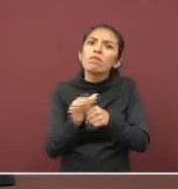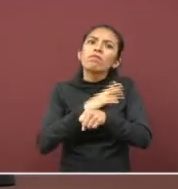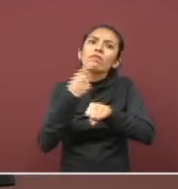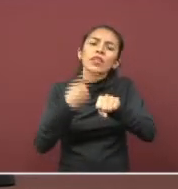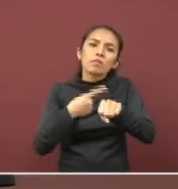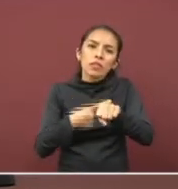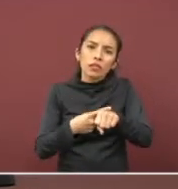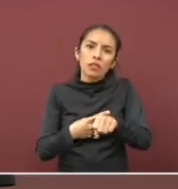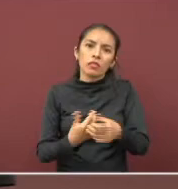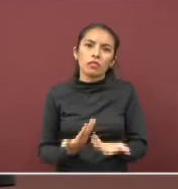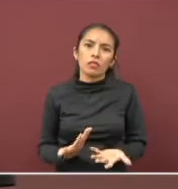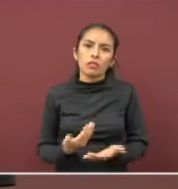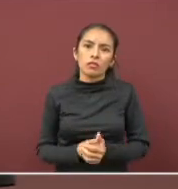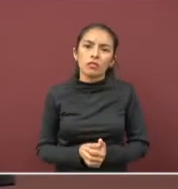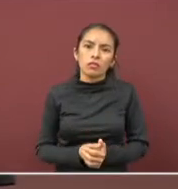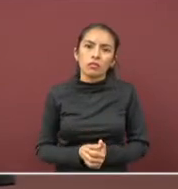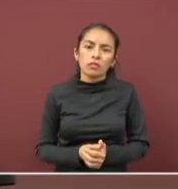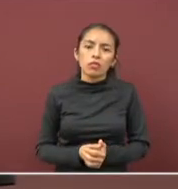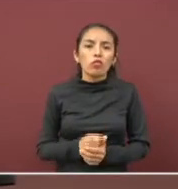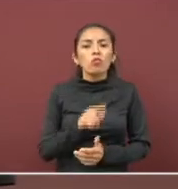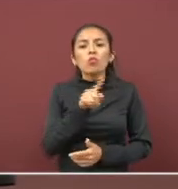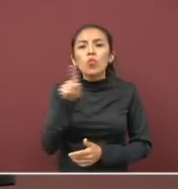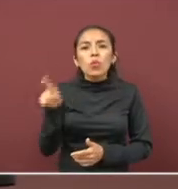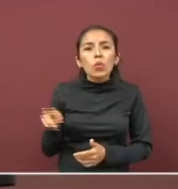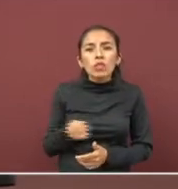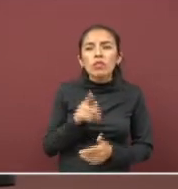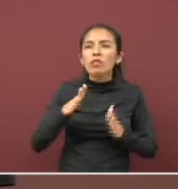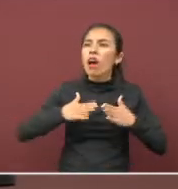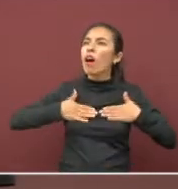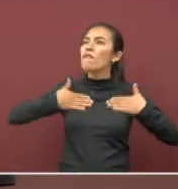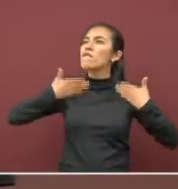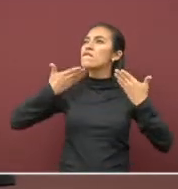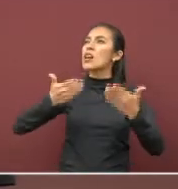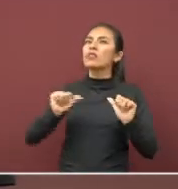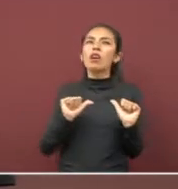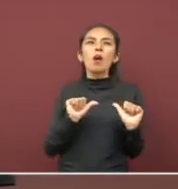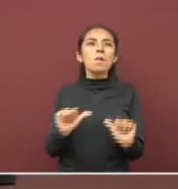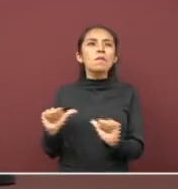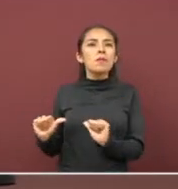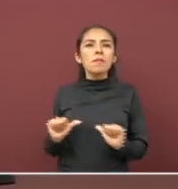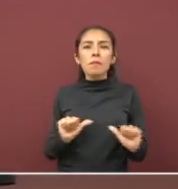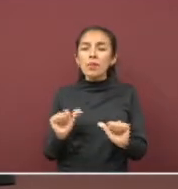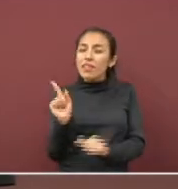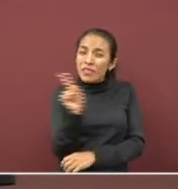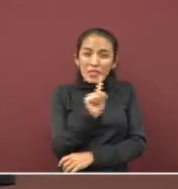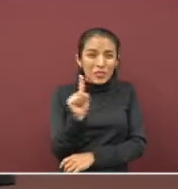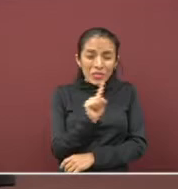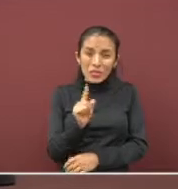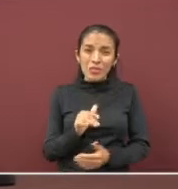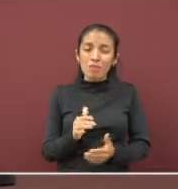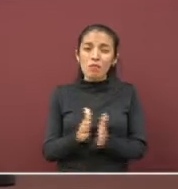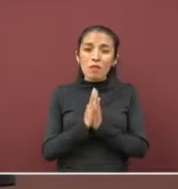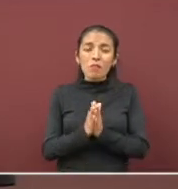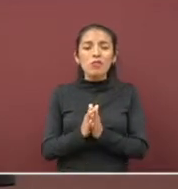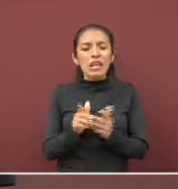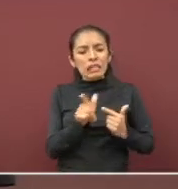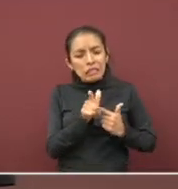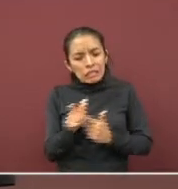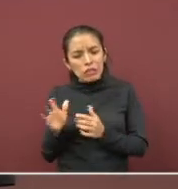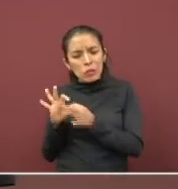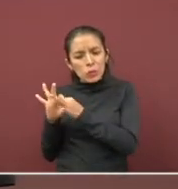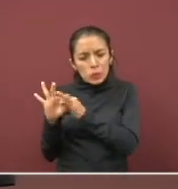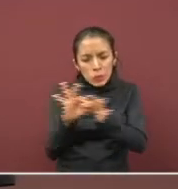excedan por ninguna razón la confianza sigamos unidos como hasta ahora en esta lucha